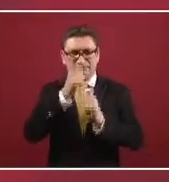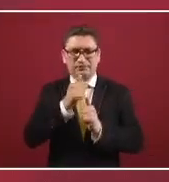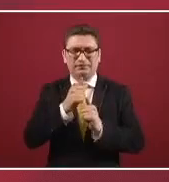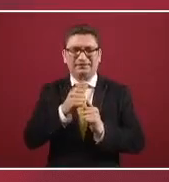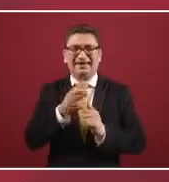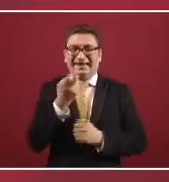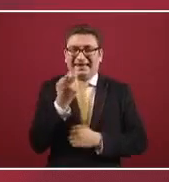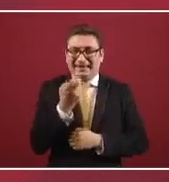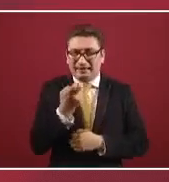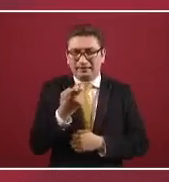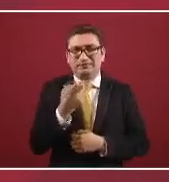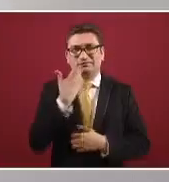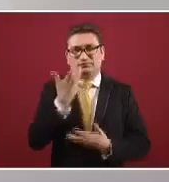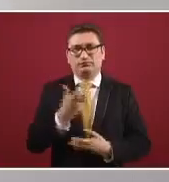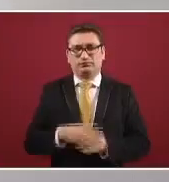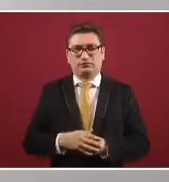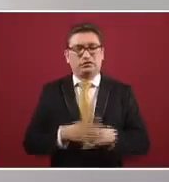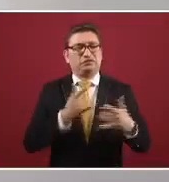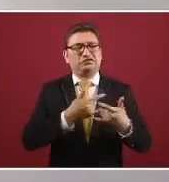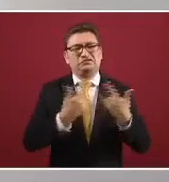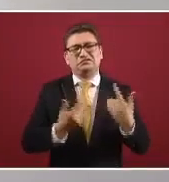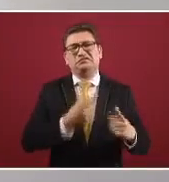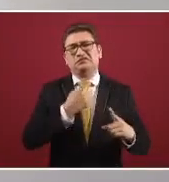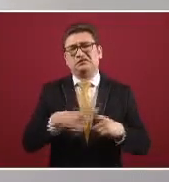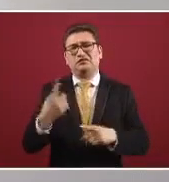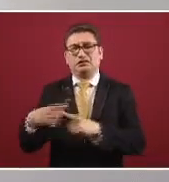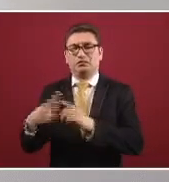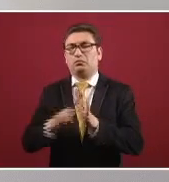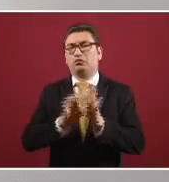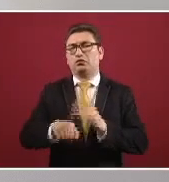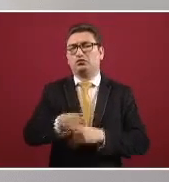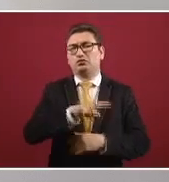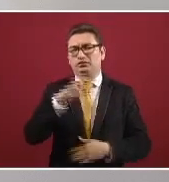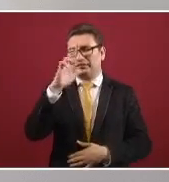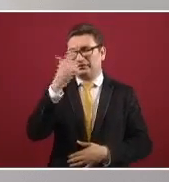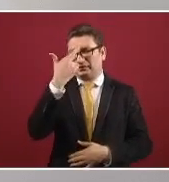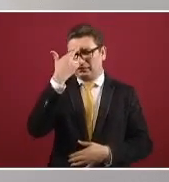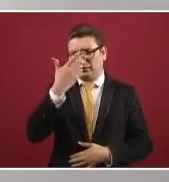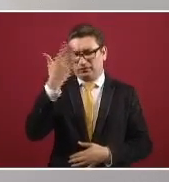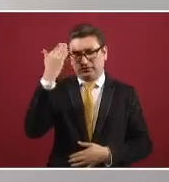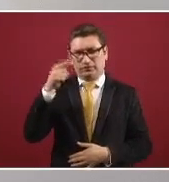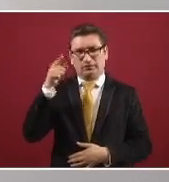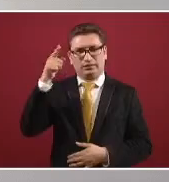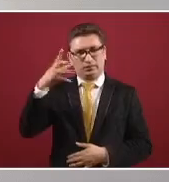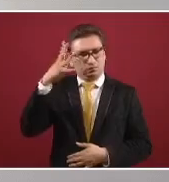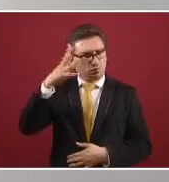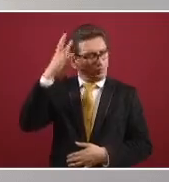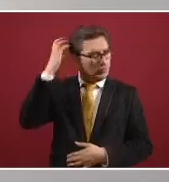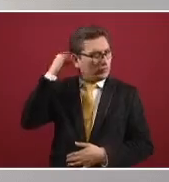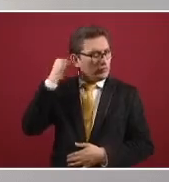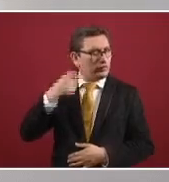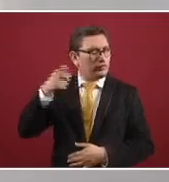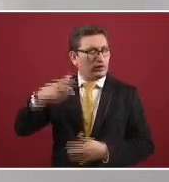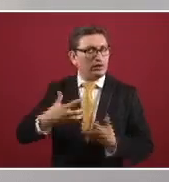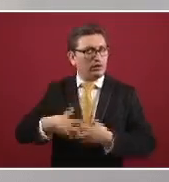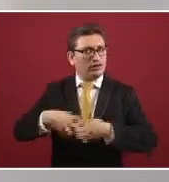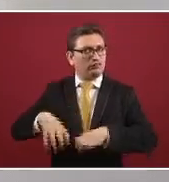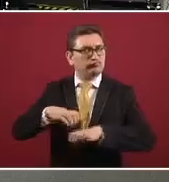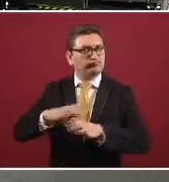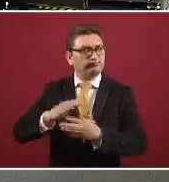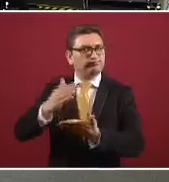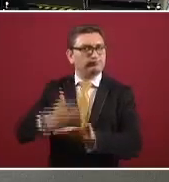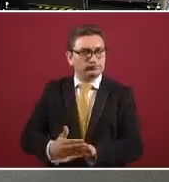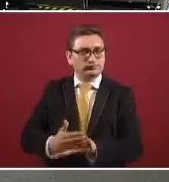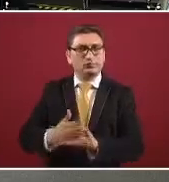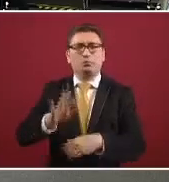que está parada la planta de Morelos, que le faltan